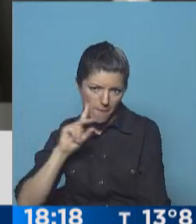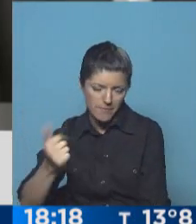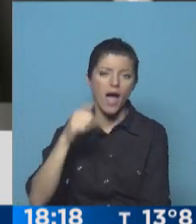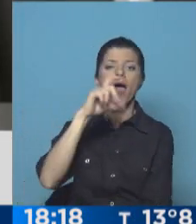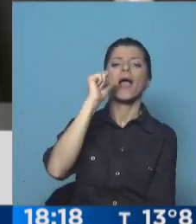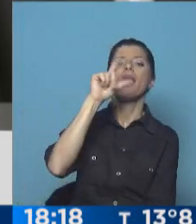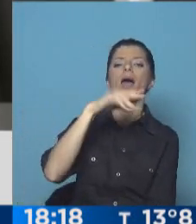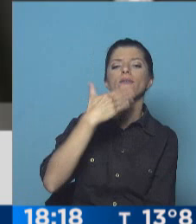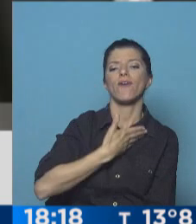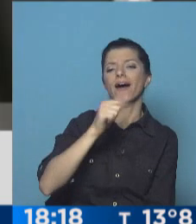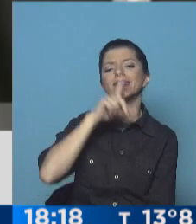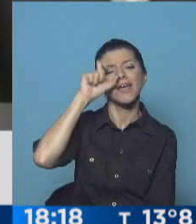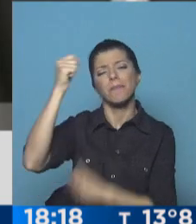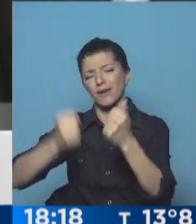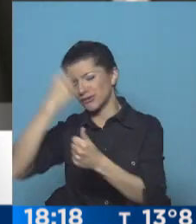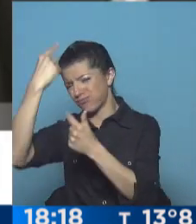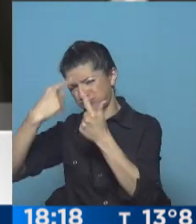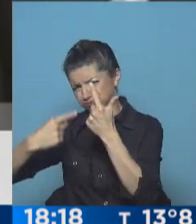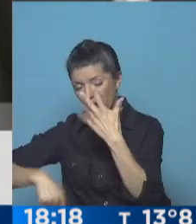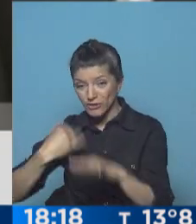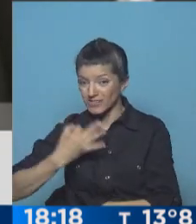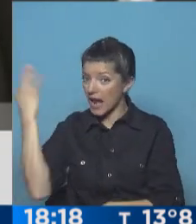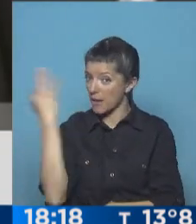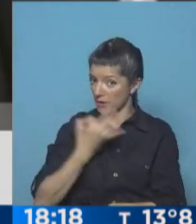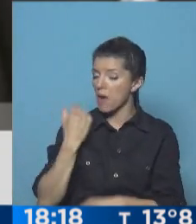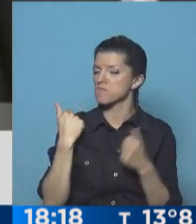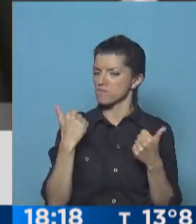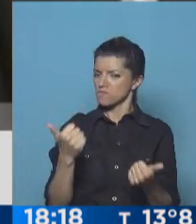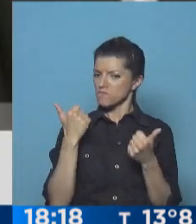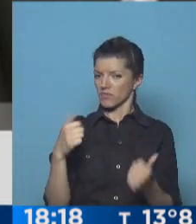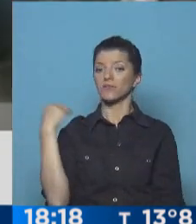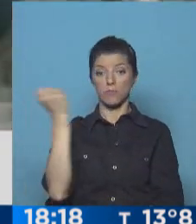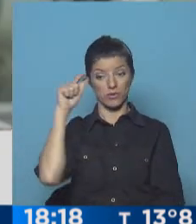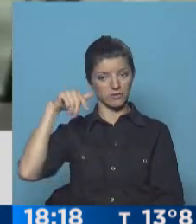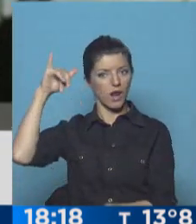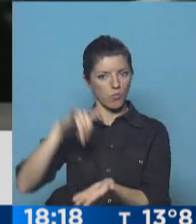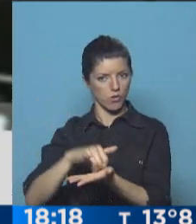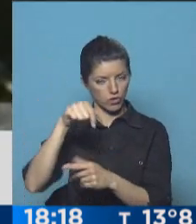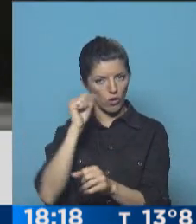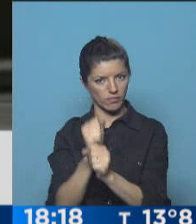y Bariloche. Así que la verdad estamos viviendo un momento muy dinámico para este aeropuerto.